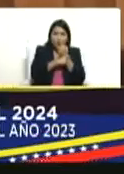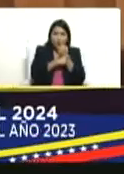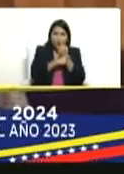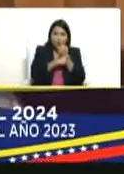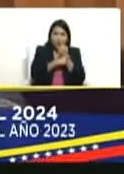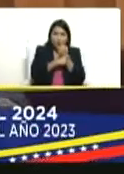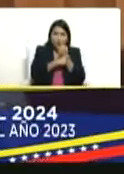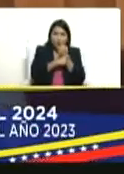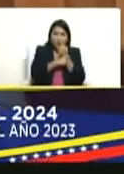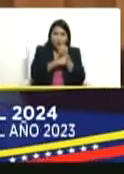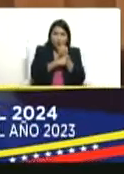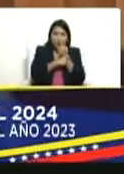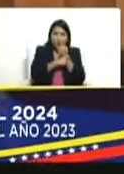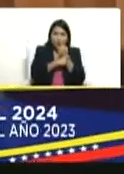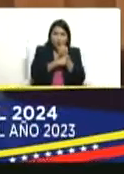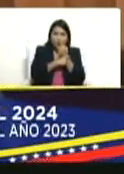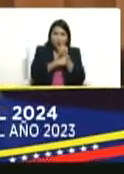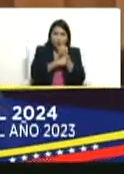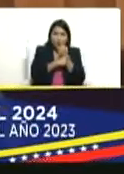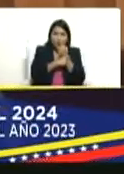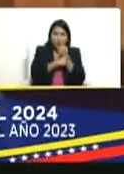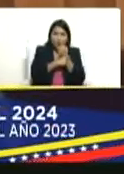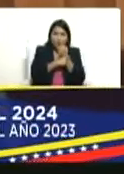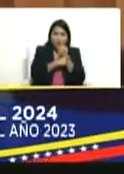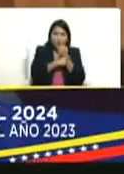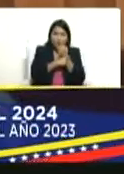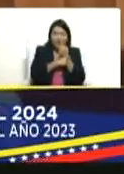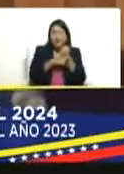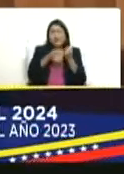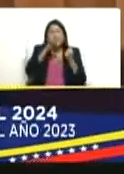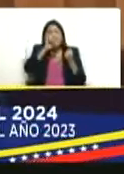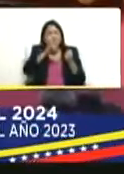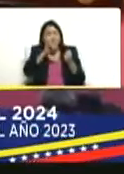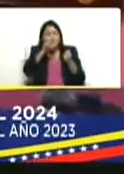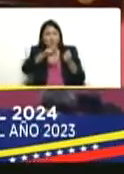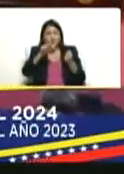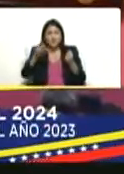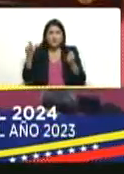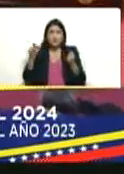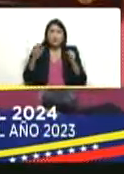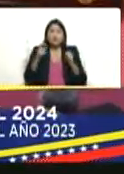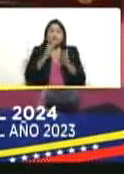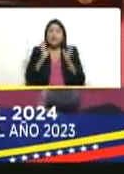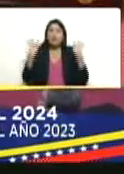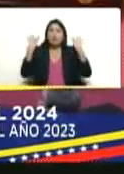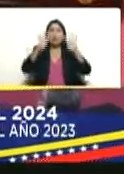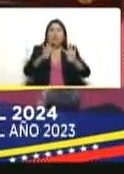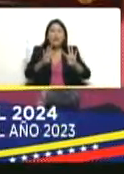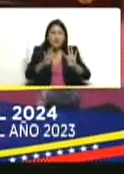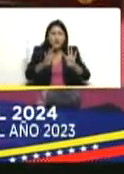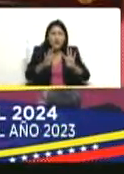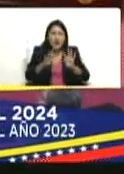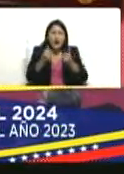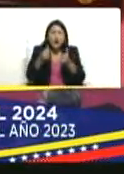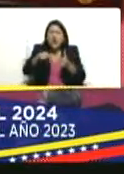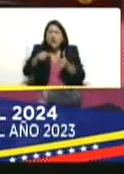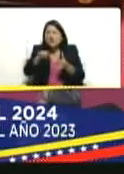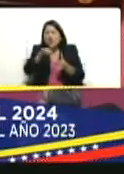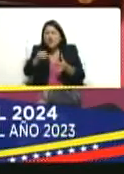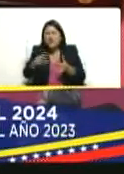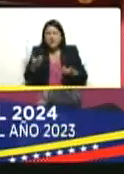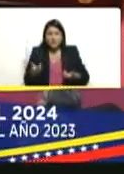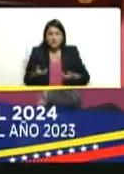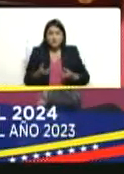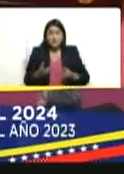Y ahí mismo salieron los desbocados de siempre. ¿Dónde están los desbocados de siempre hoy? Hoy